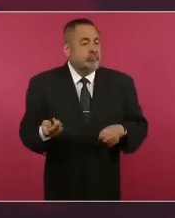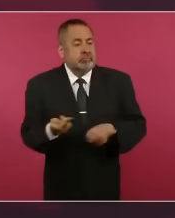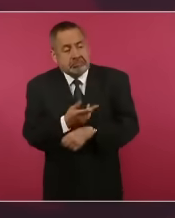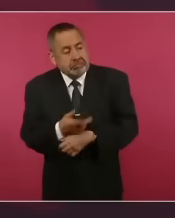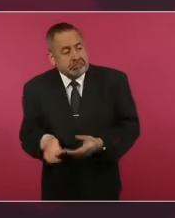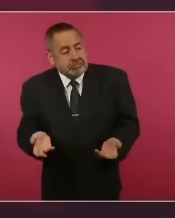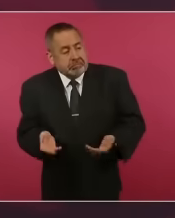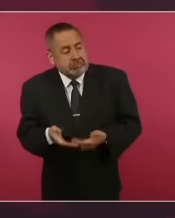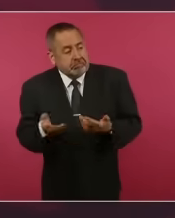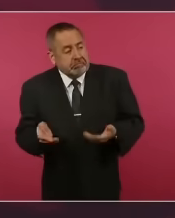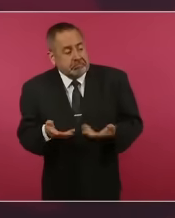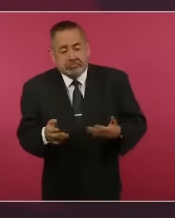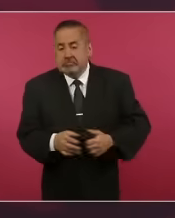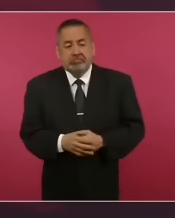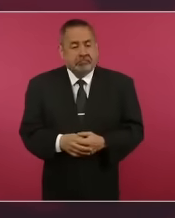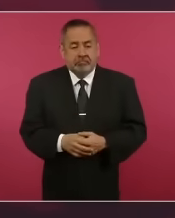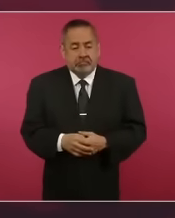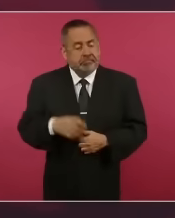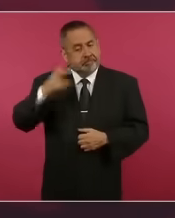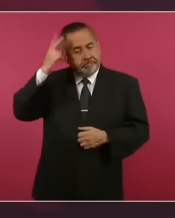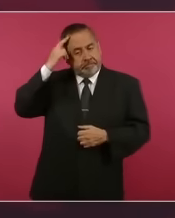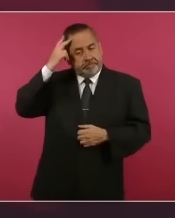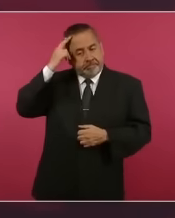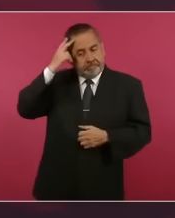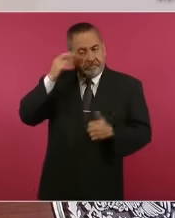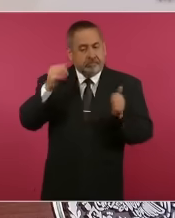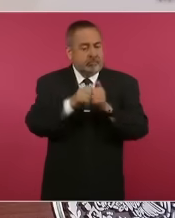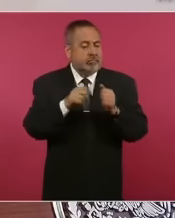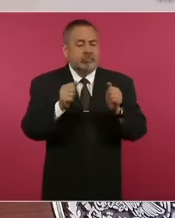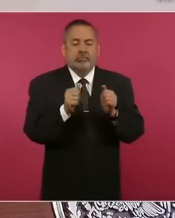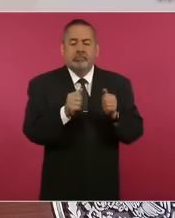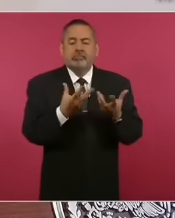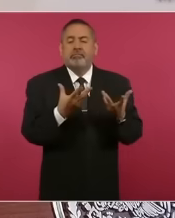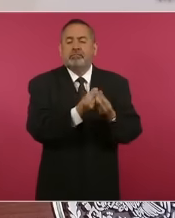Porfirio y sus ideólogos